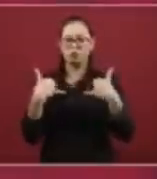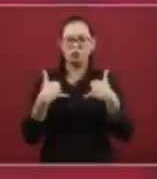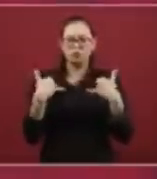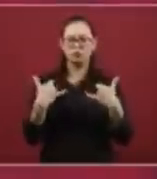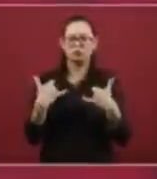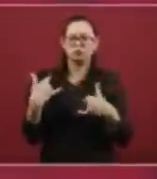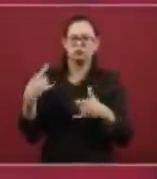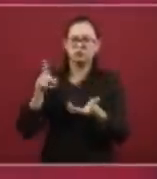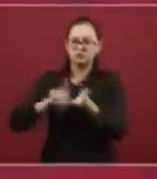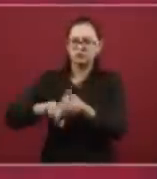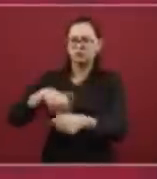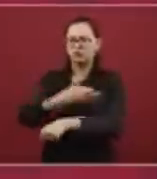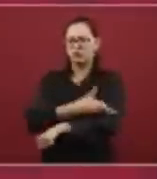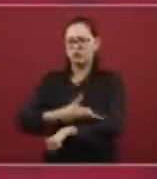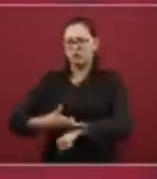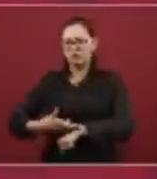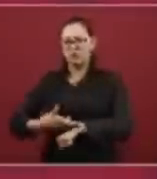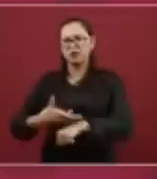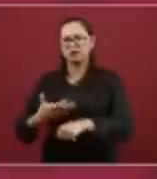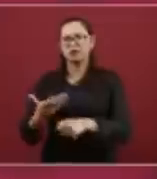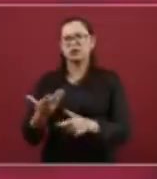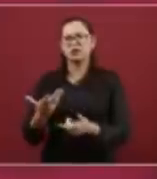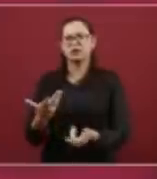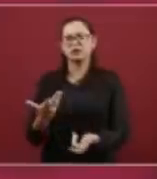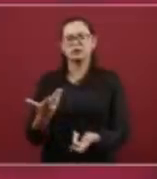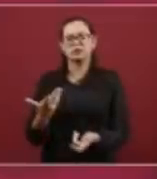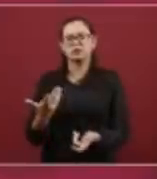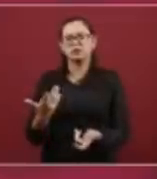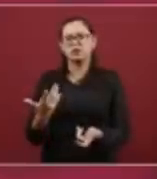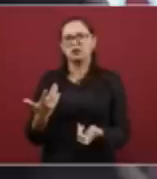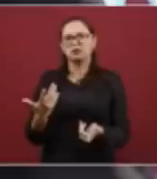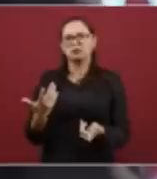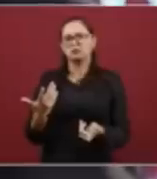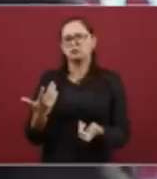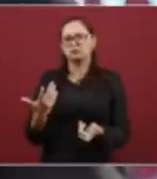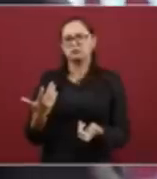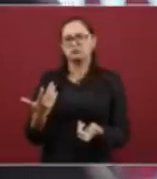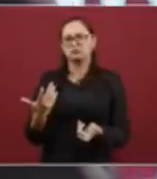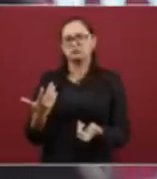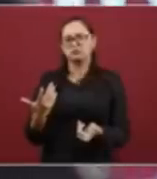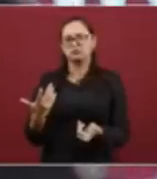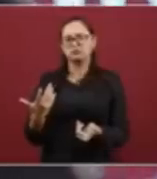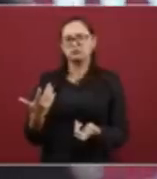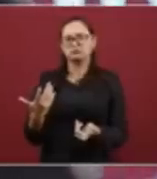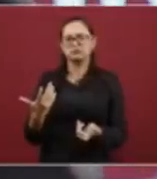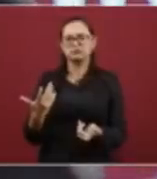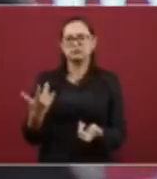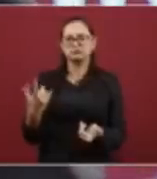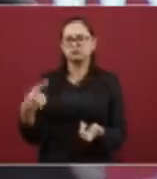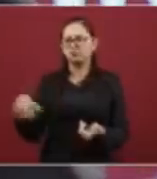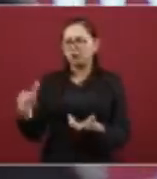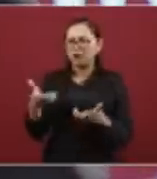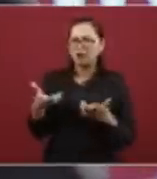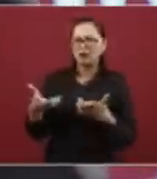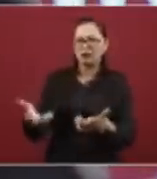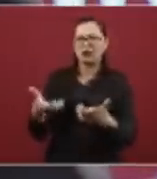sus familias, conocen a jóvenes de sus calles, de